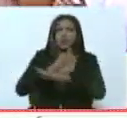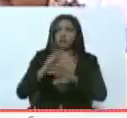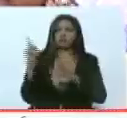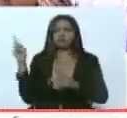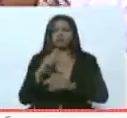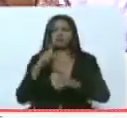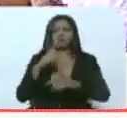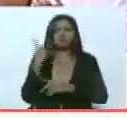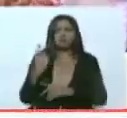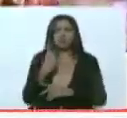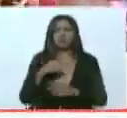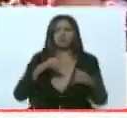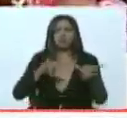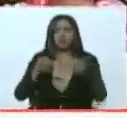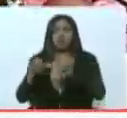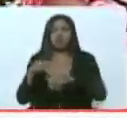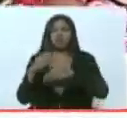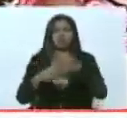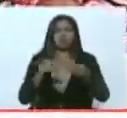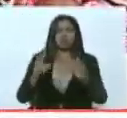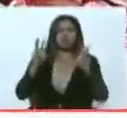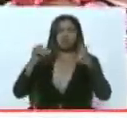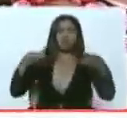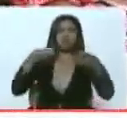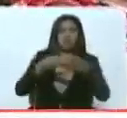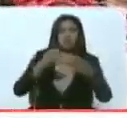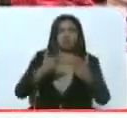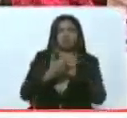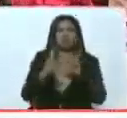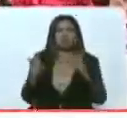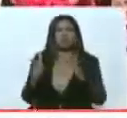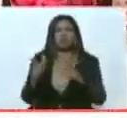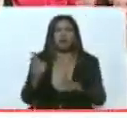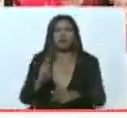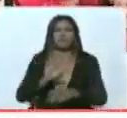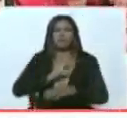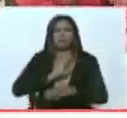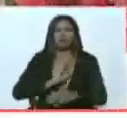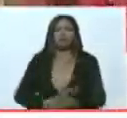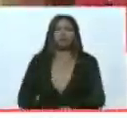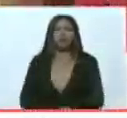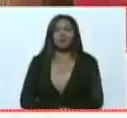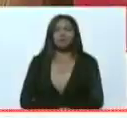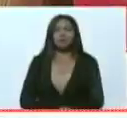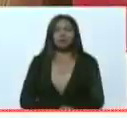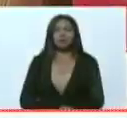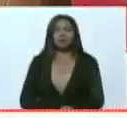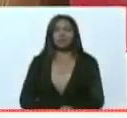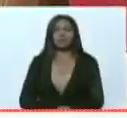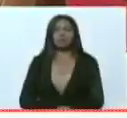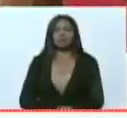llegaron a liberar la Nueva Granada y a darle la libertad a lo que hoy es Colombia.